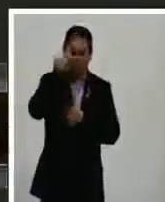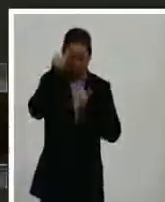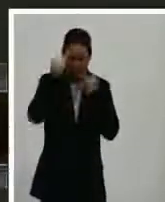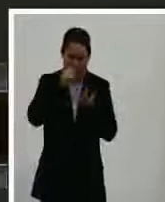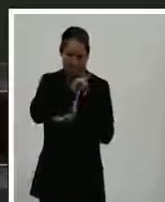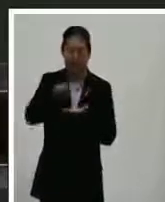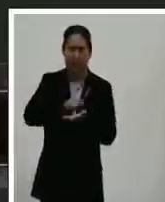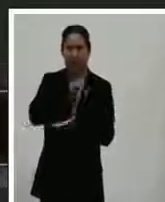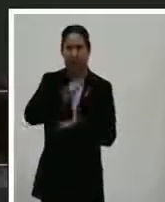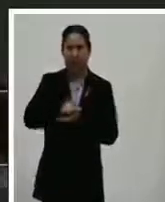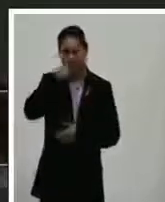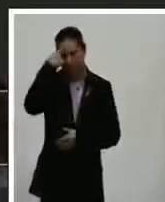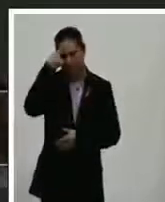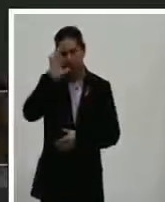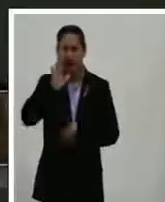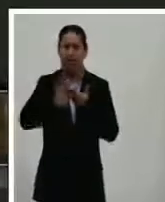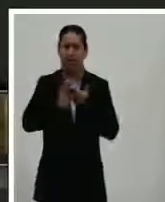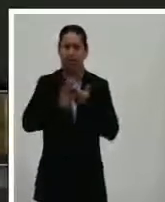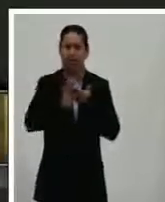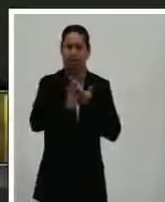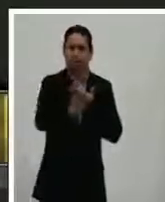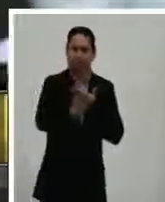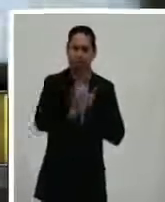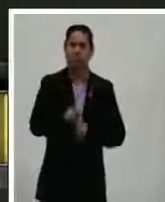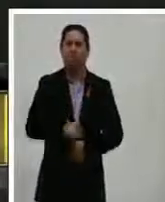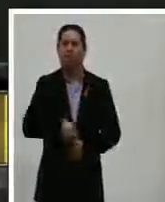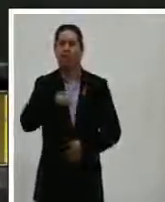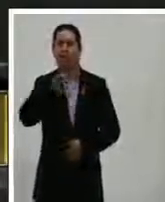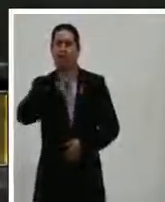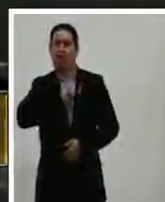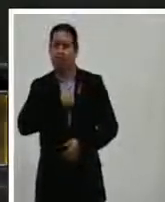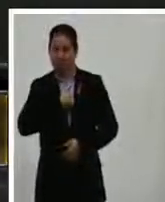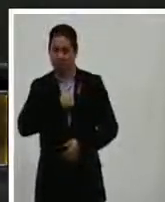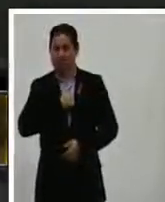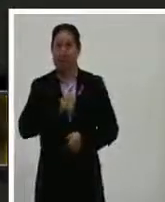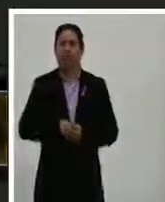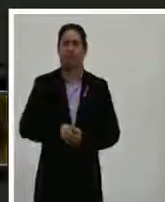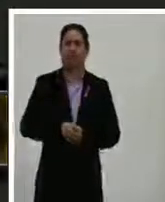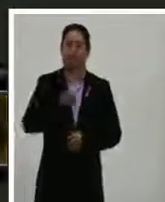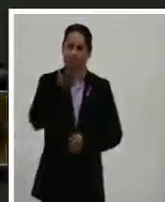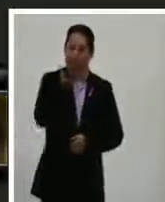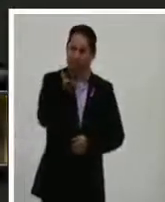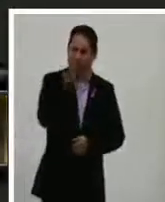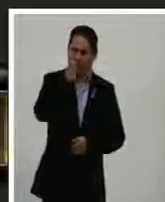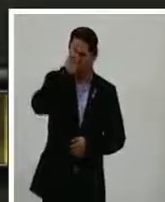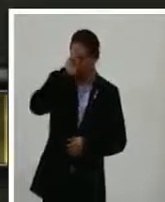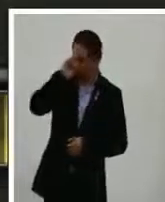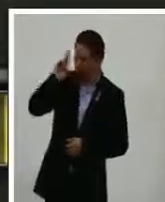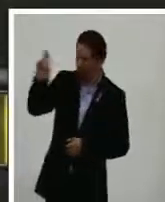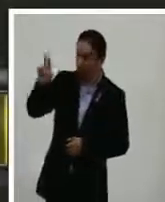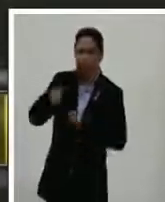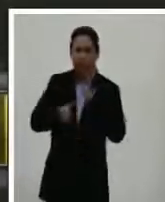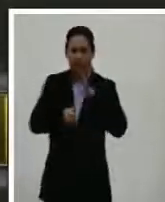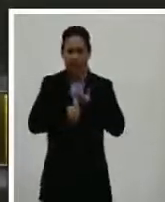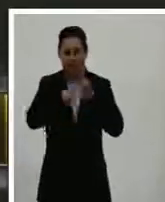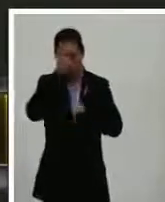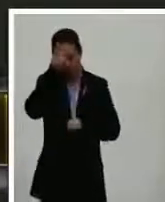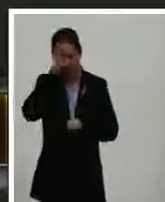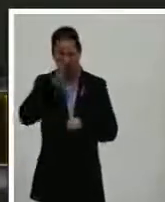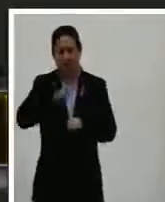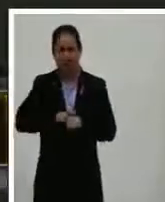de ley para la prevención y tratamiento de vih sida por lo cual solicitó respetuosamente a la mesa directiva